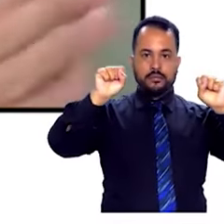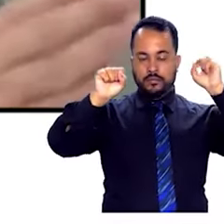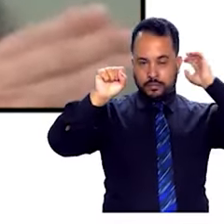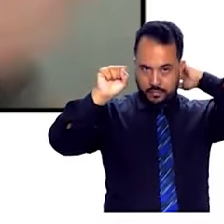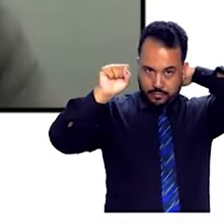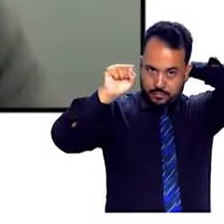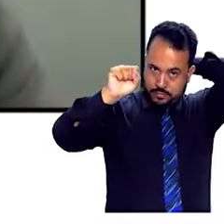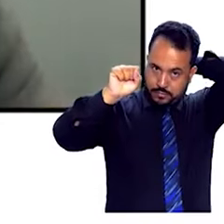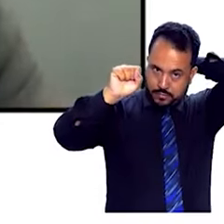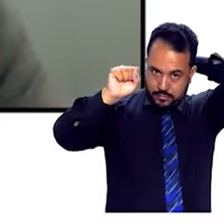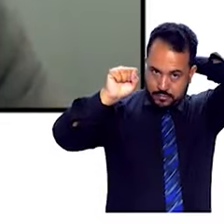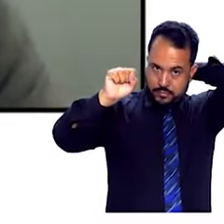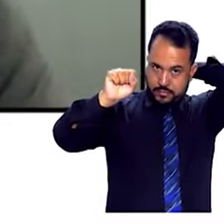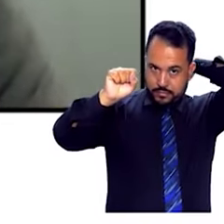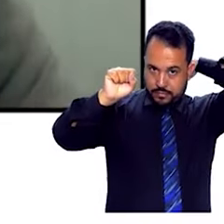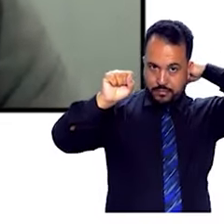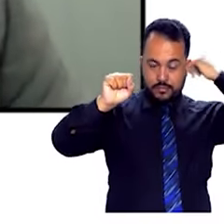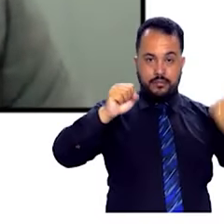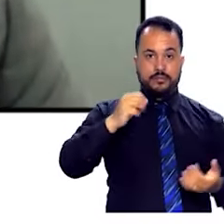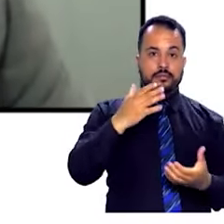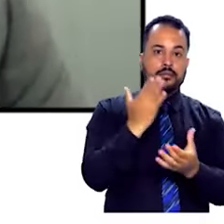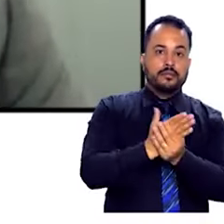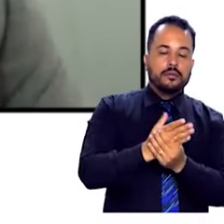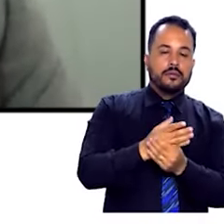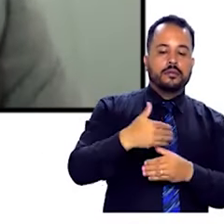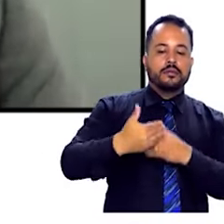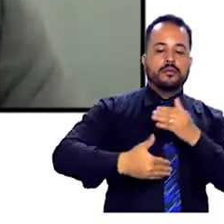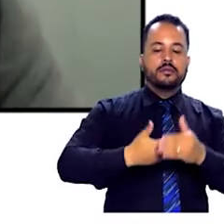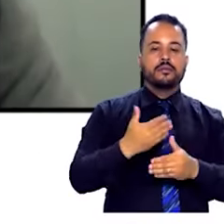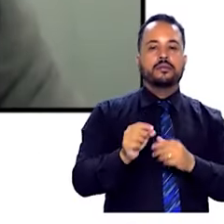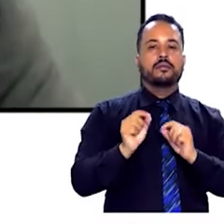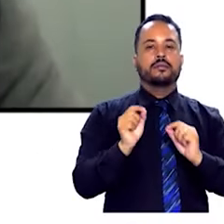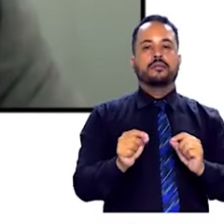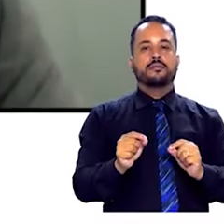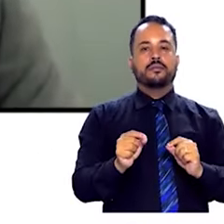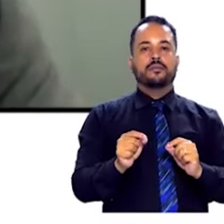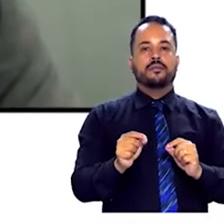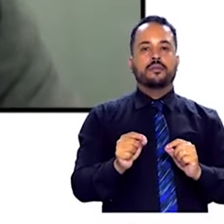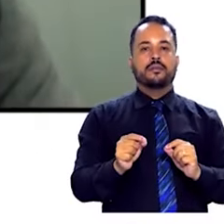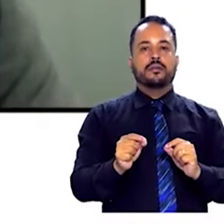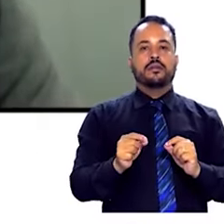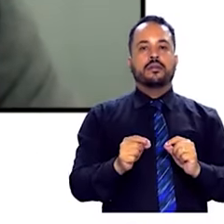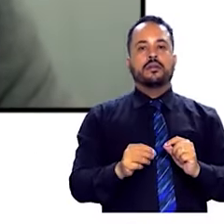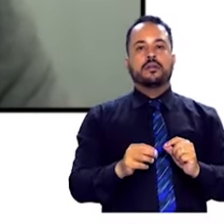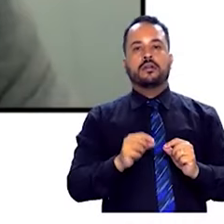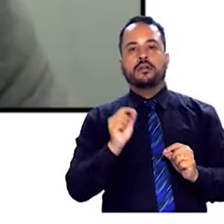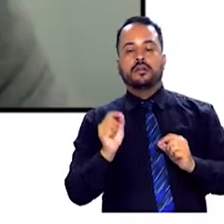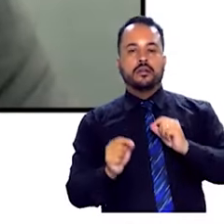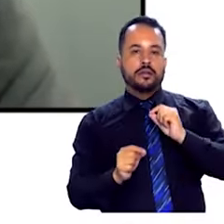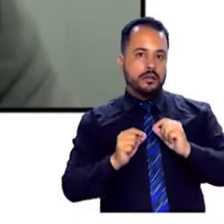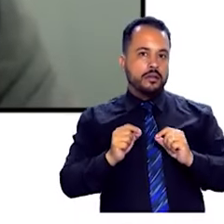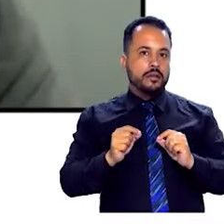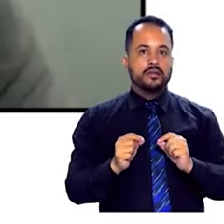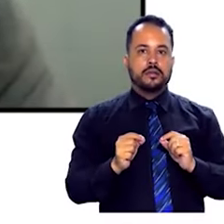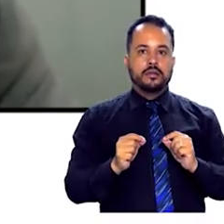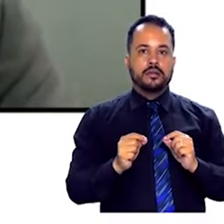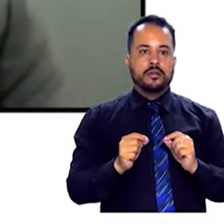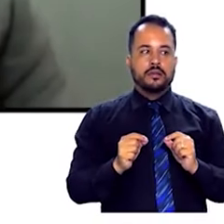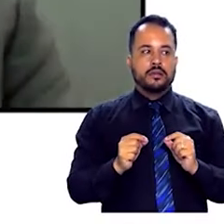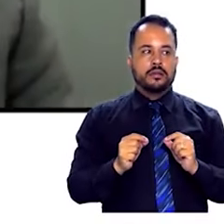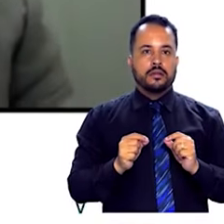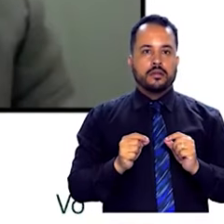2015 jis 100 aos de reconocimiento de la validez constitucional de Que el legislador le